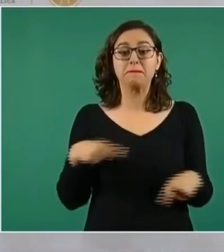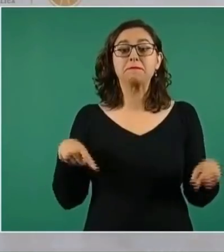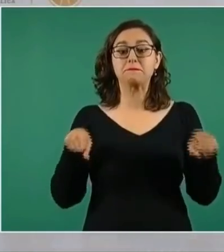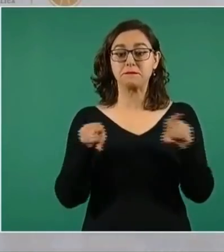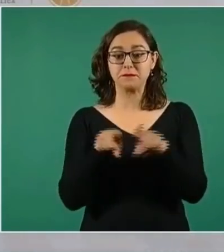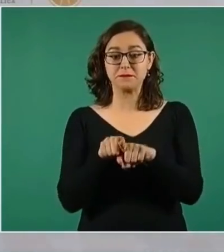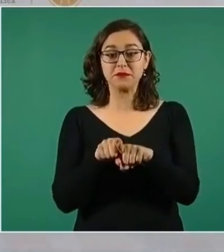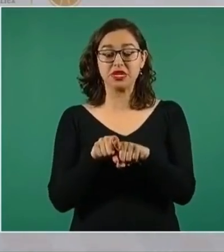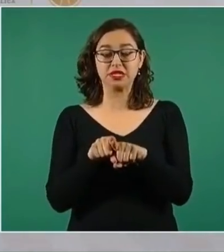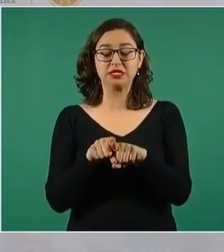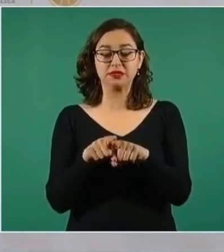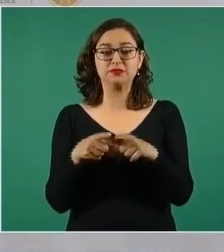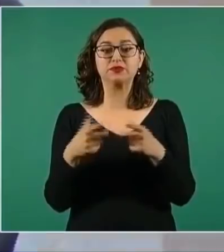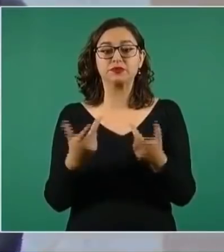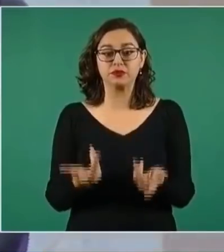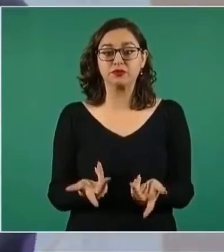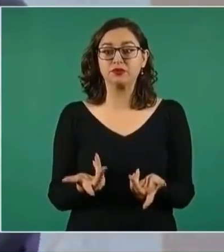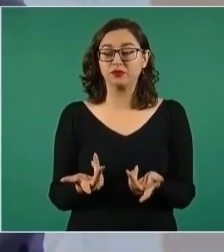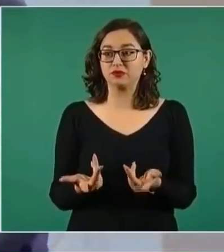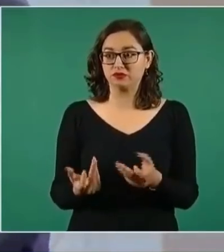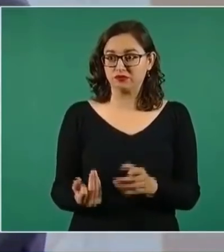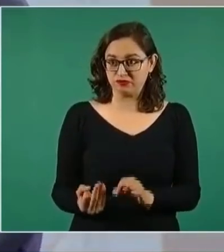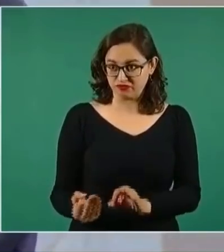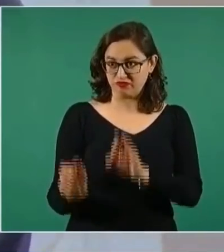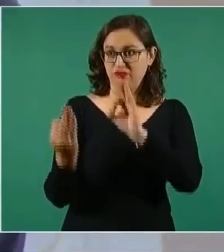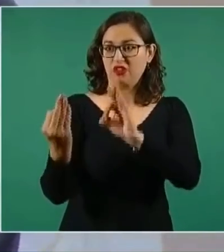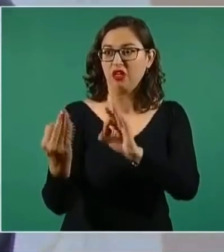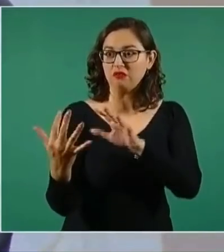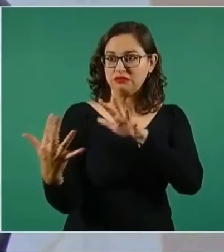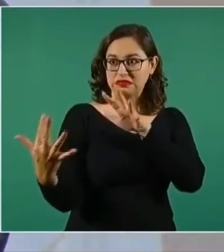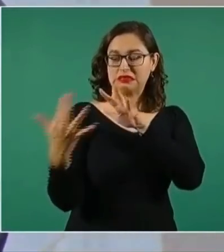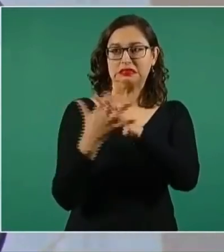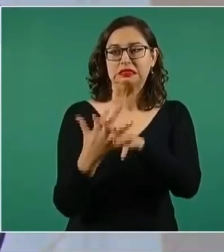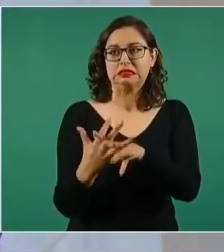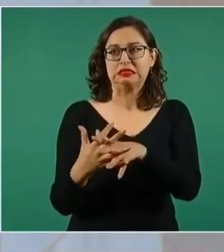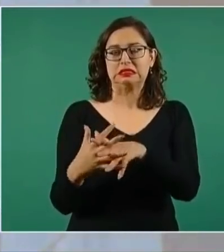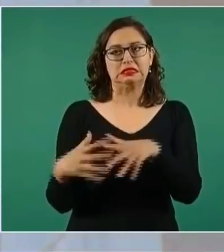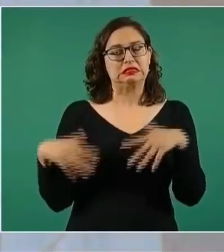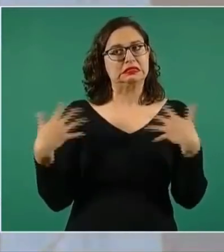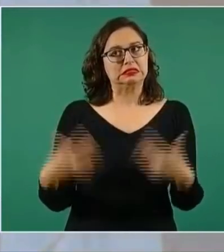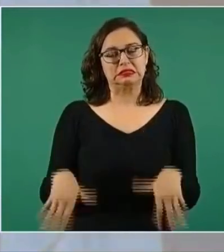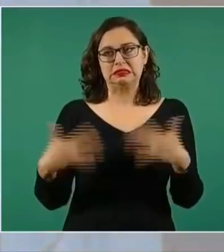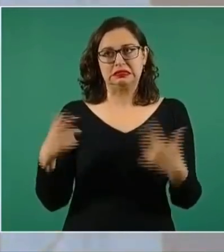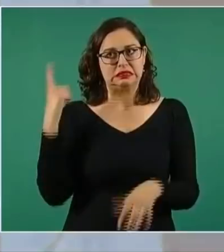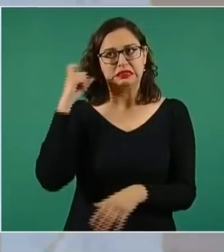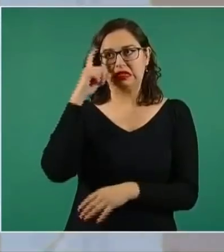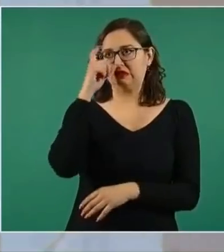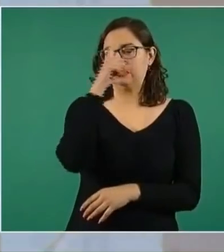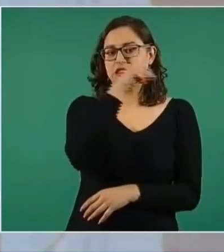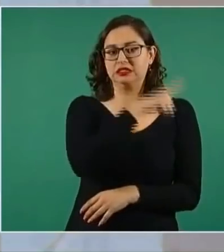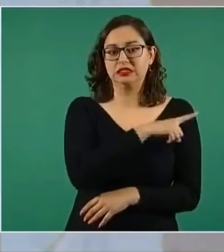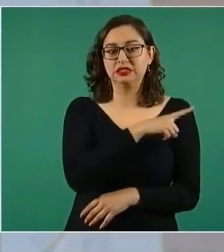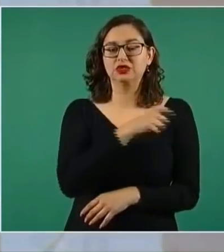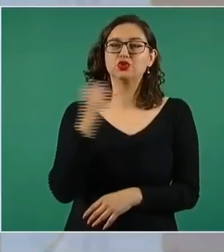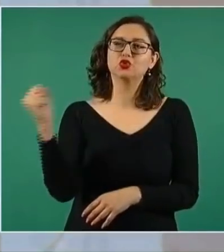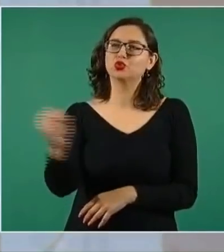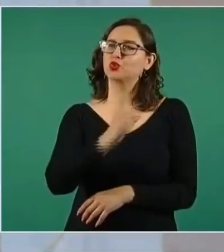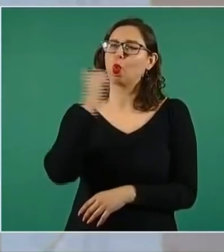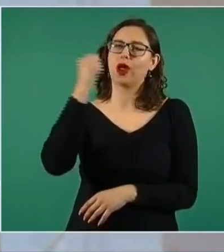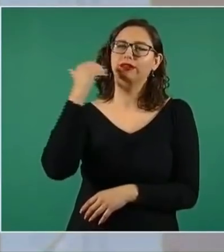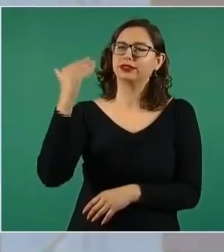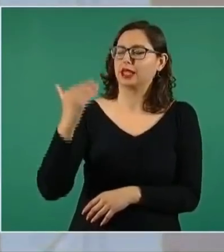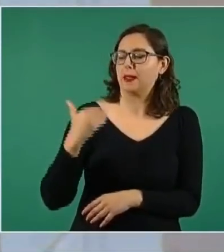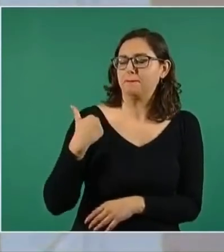cuales habíamos de pelear y tenerlos por enemigos, y